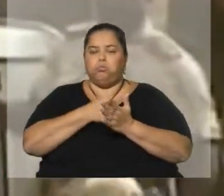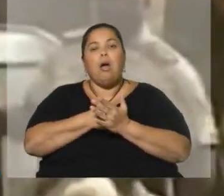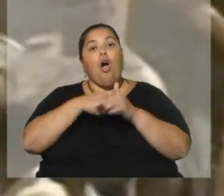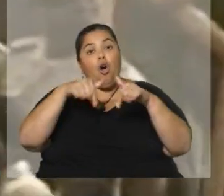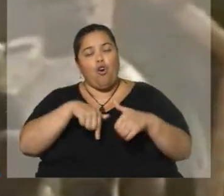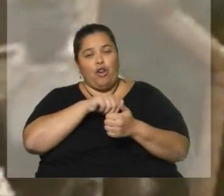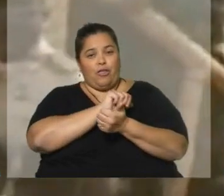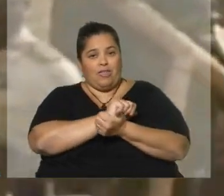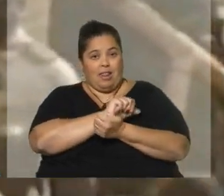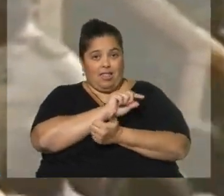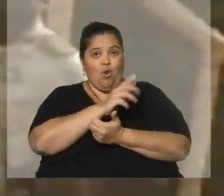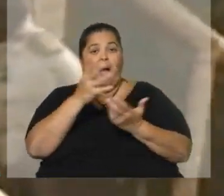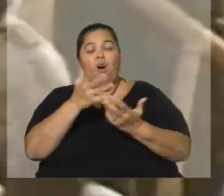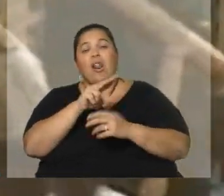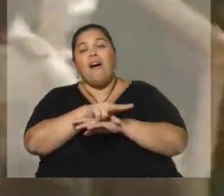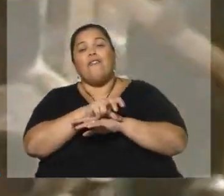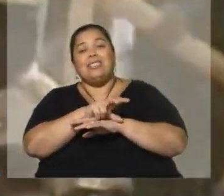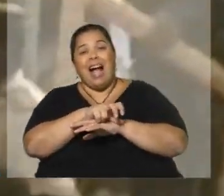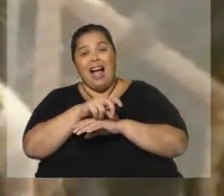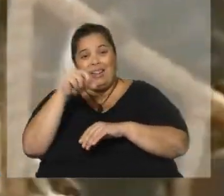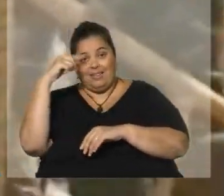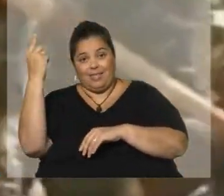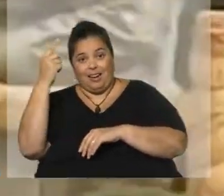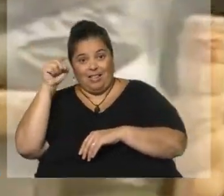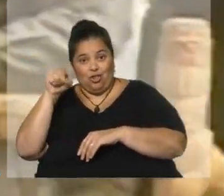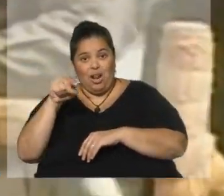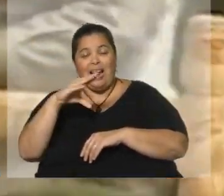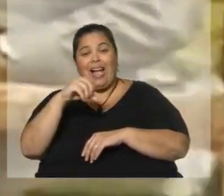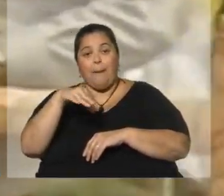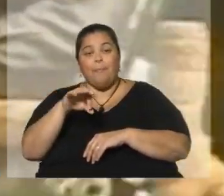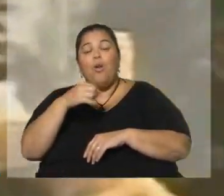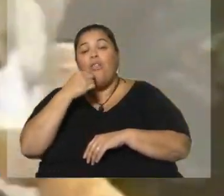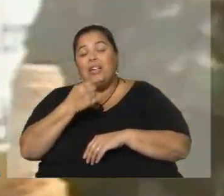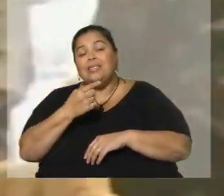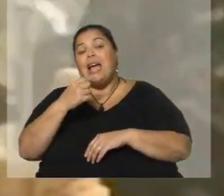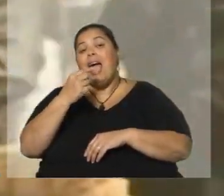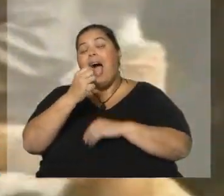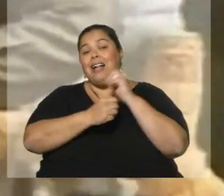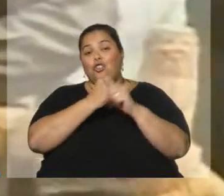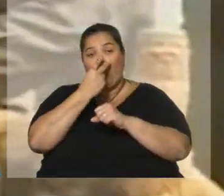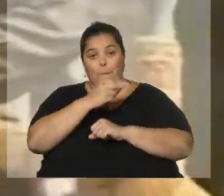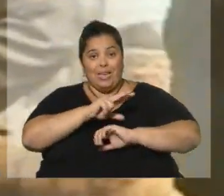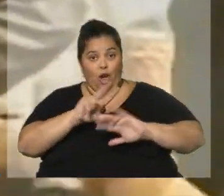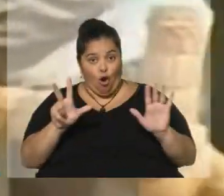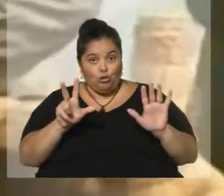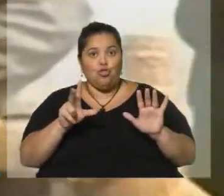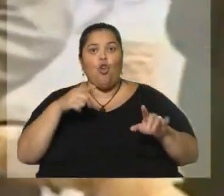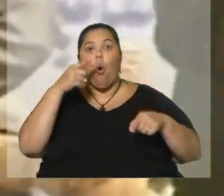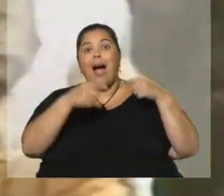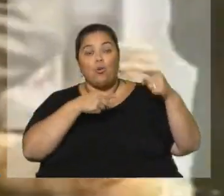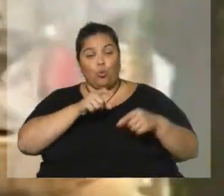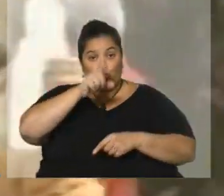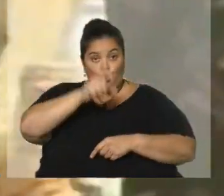en Jartum. El fiscal de la Corte Penal Internacional, Luis Moreno Ocampo, acusó en 2008 a al-Bashir de genocidio, crímenes